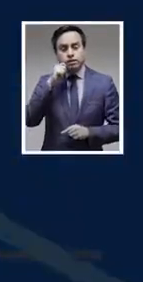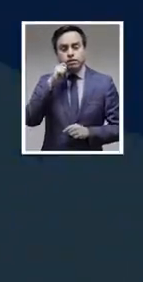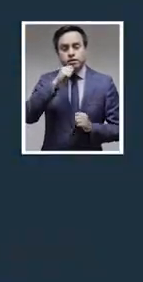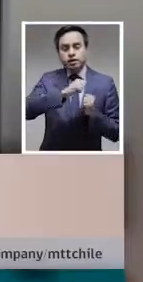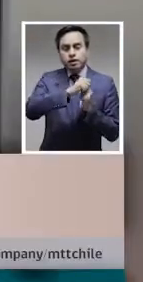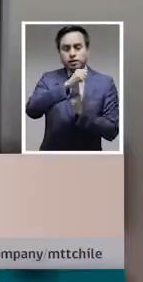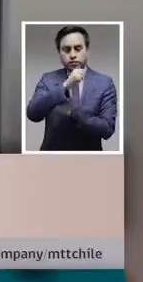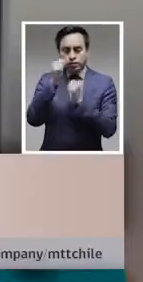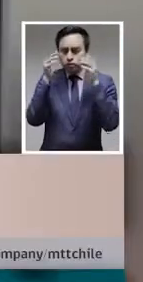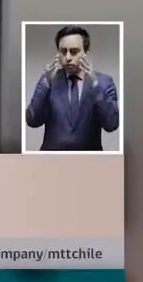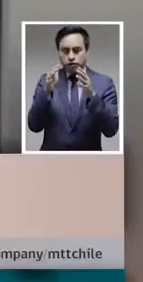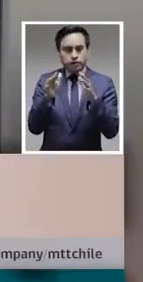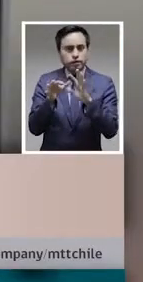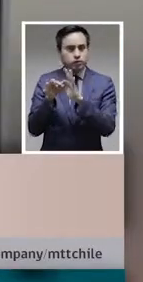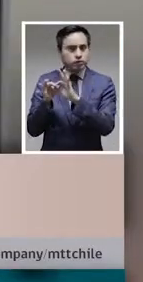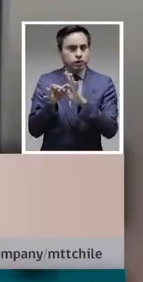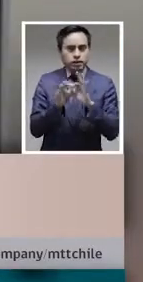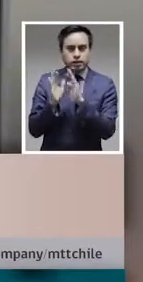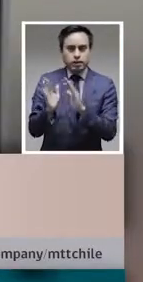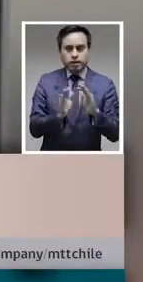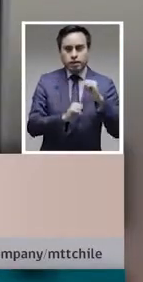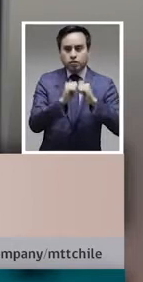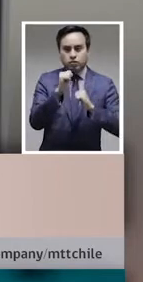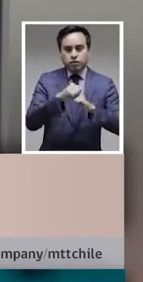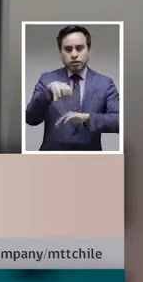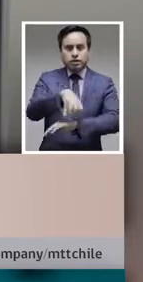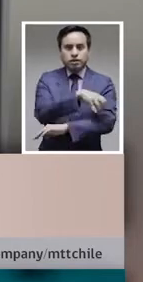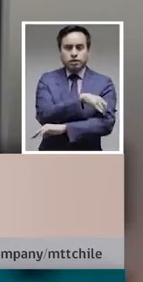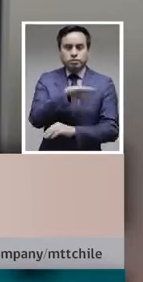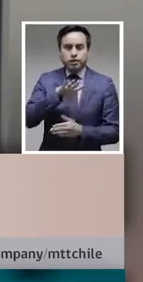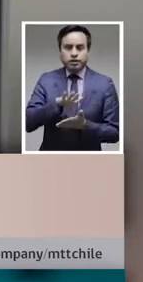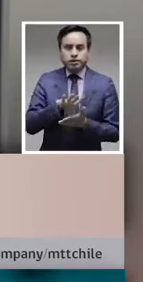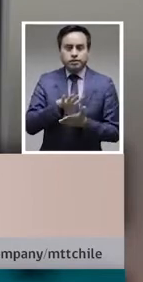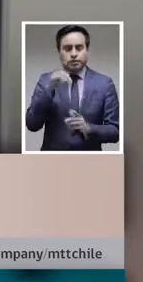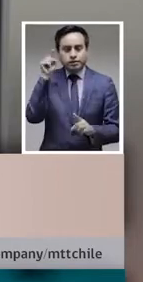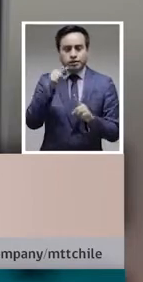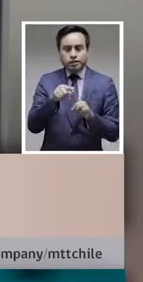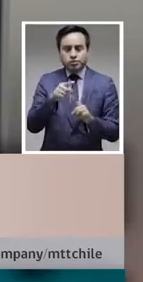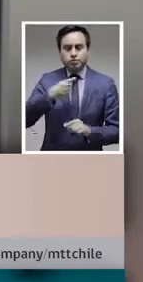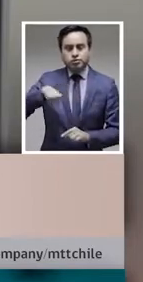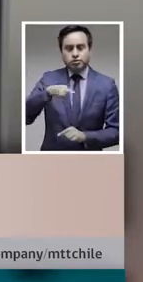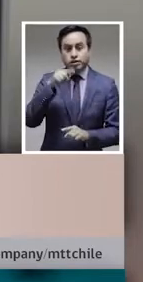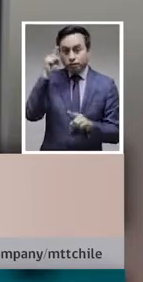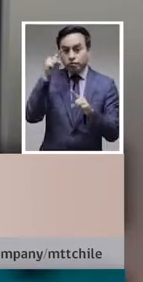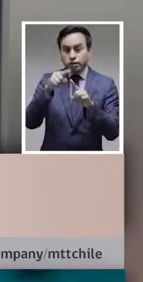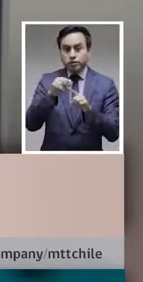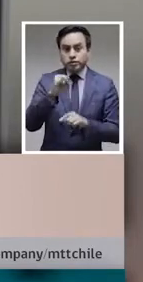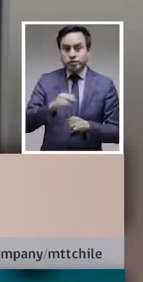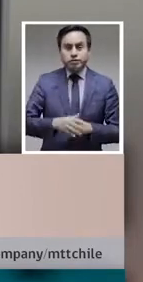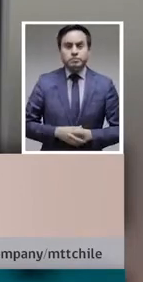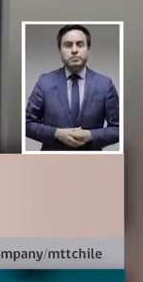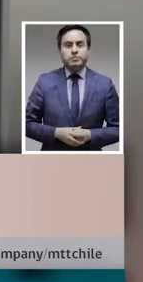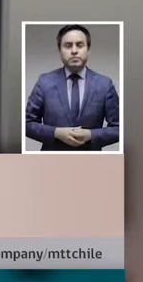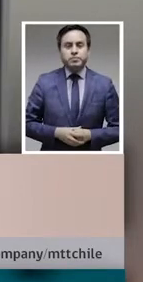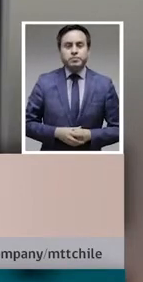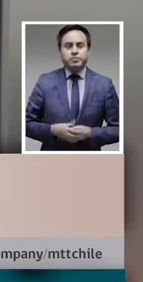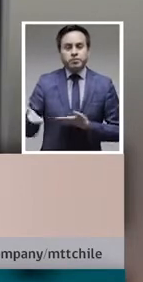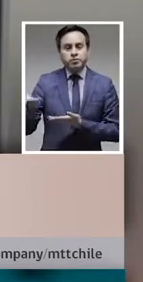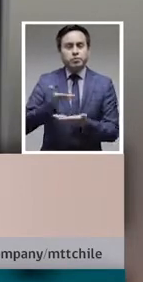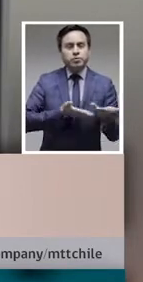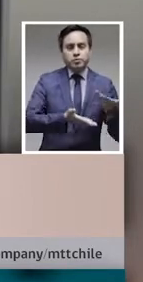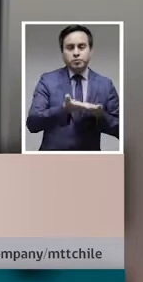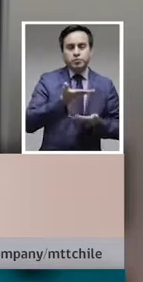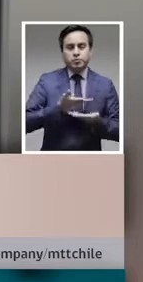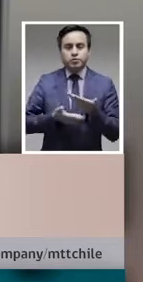ejes logísticos estructurantes dentro del país, y hacia ellos estamos apuntando en conjunto.